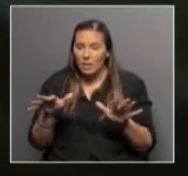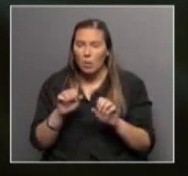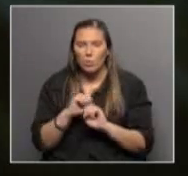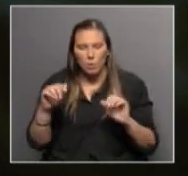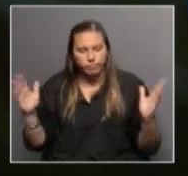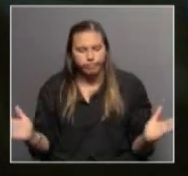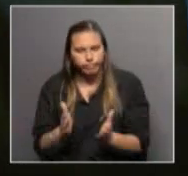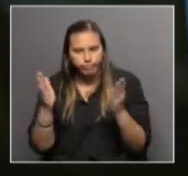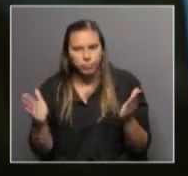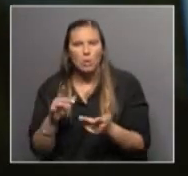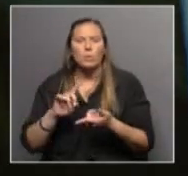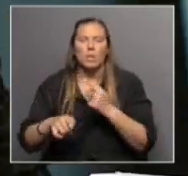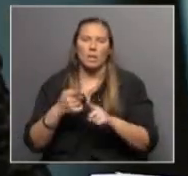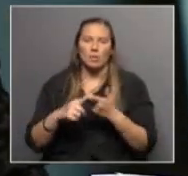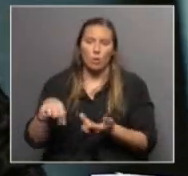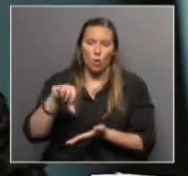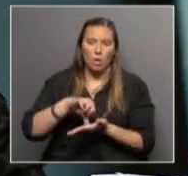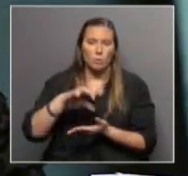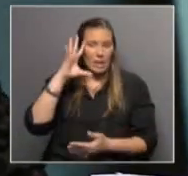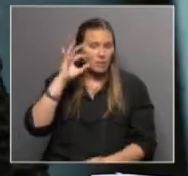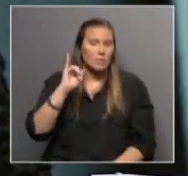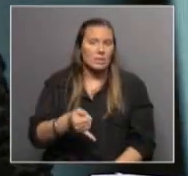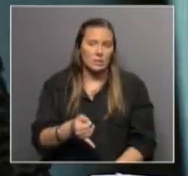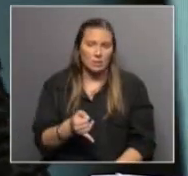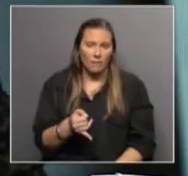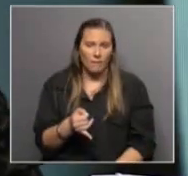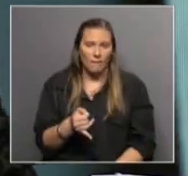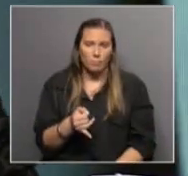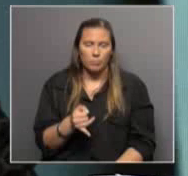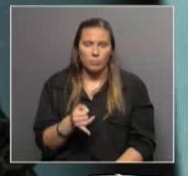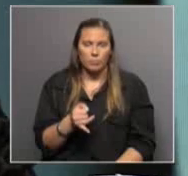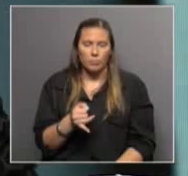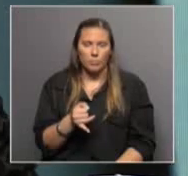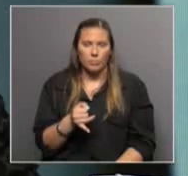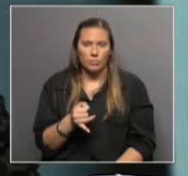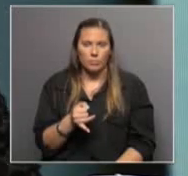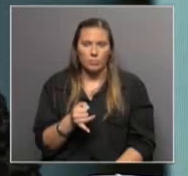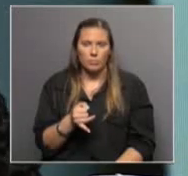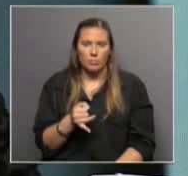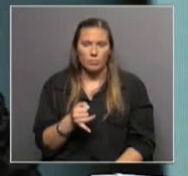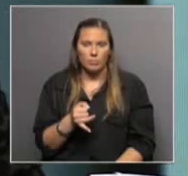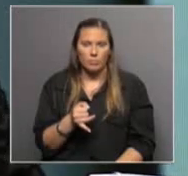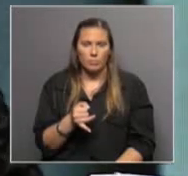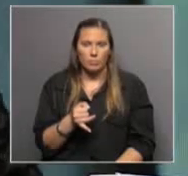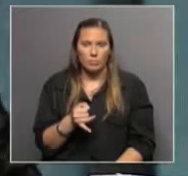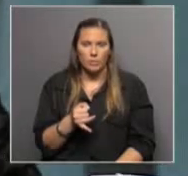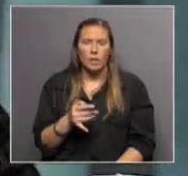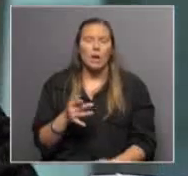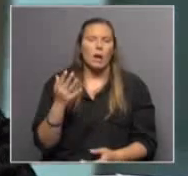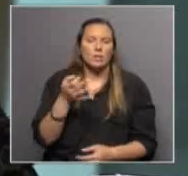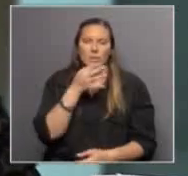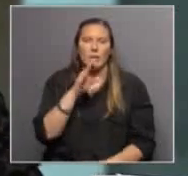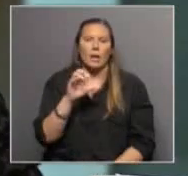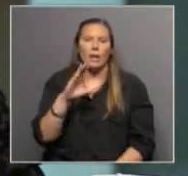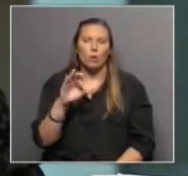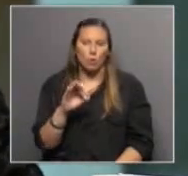nuestro vínculo con la ciudad yo lo que sí hay una idea como de cómo hay como una cosa como que lo que decía umberto d